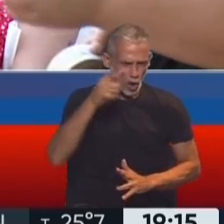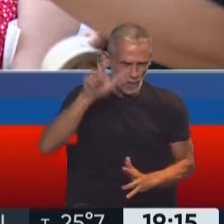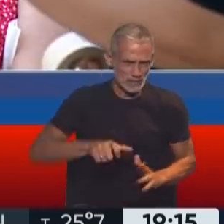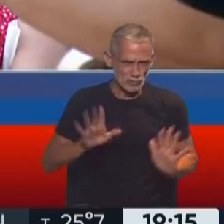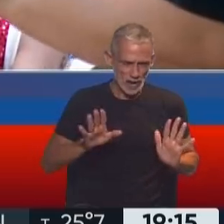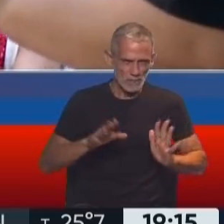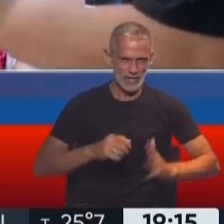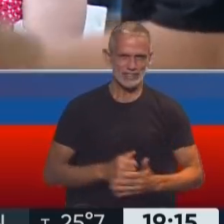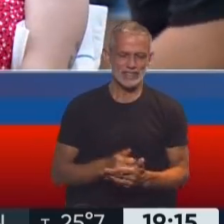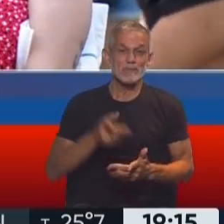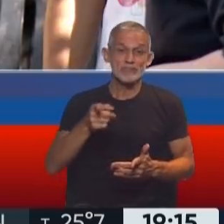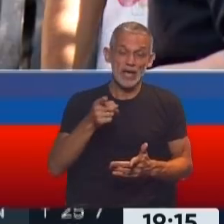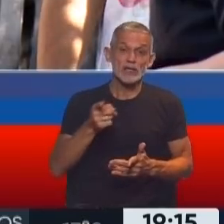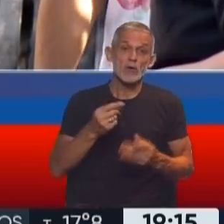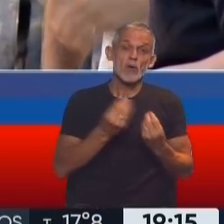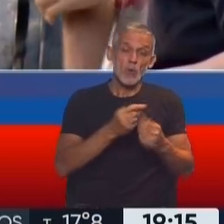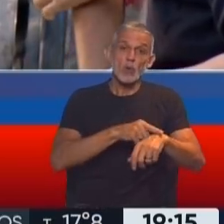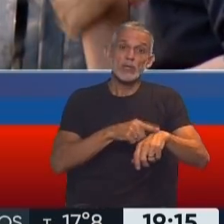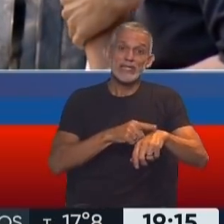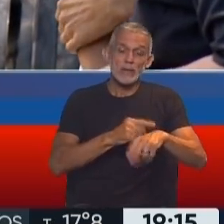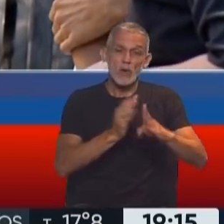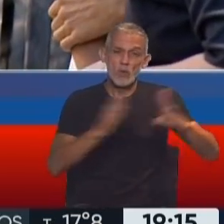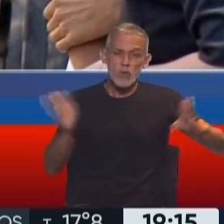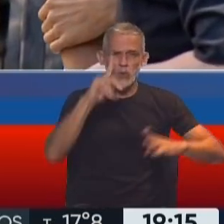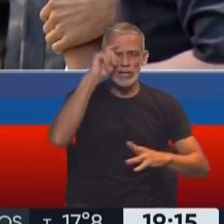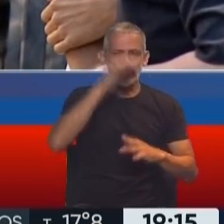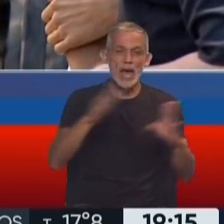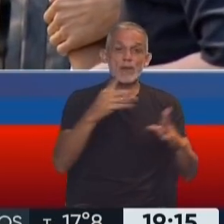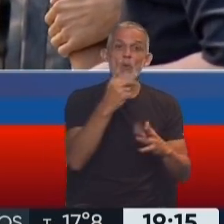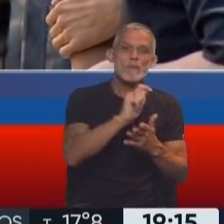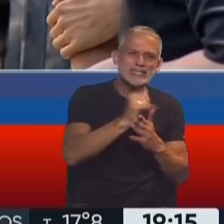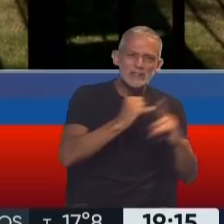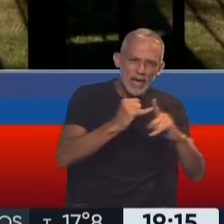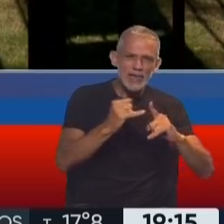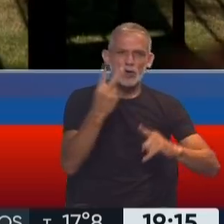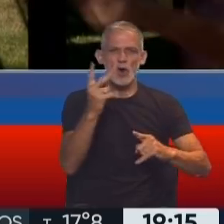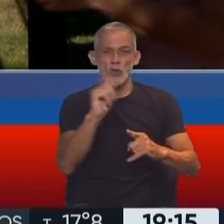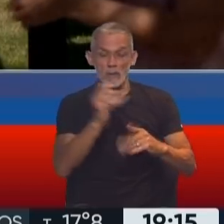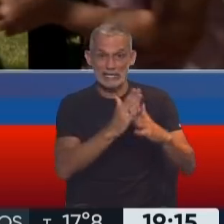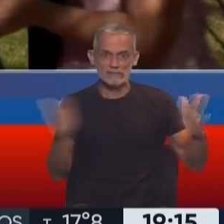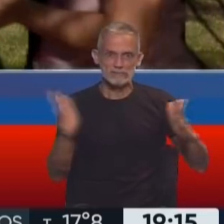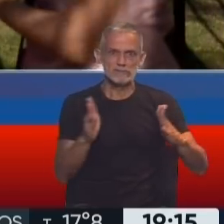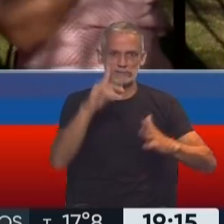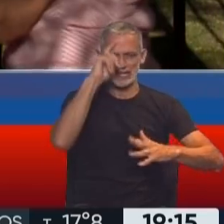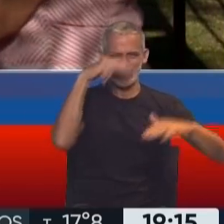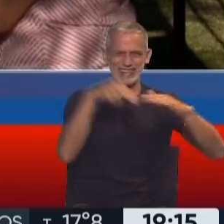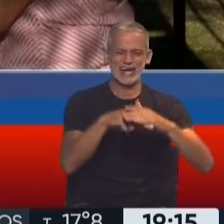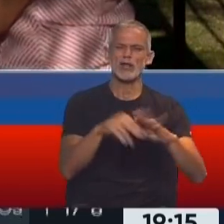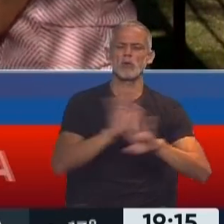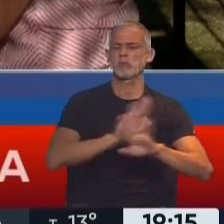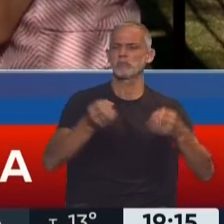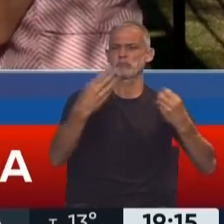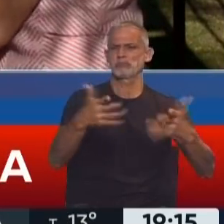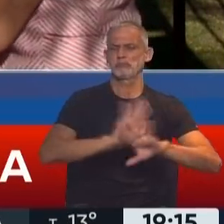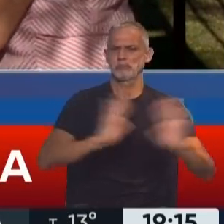personalmente, han pasado mucho tiempo en terapia, mes y medio, 2 meses en sala de cuidados intensivos, y han salido